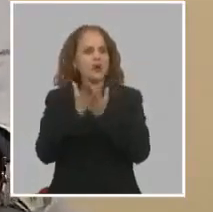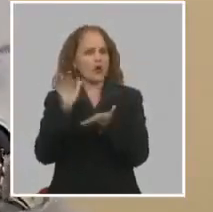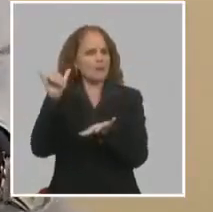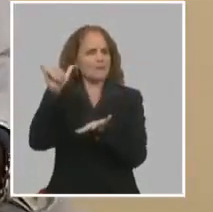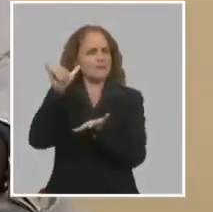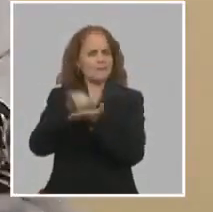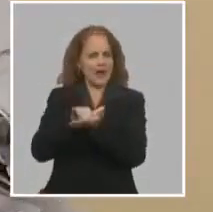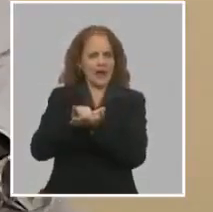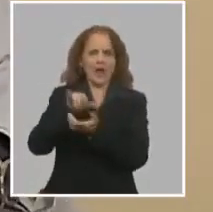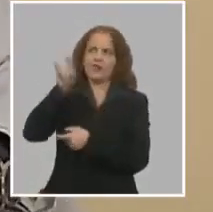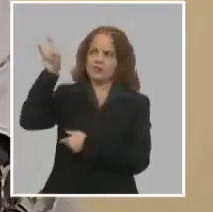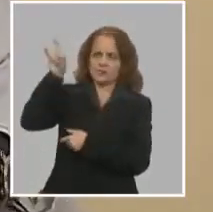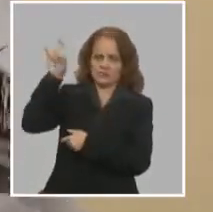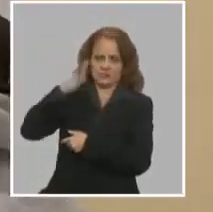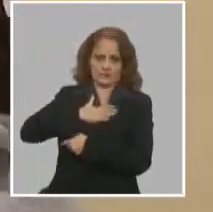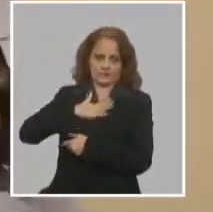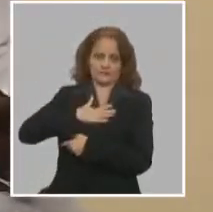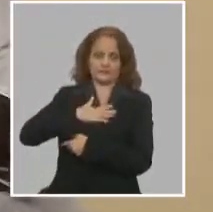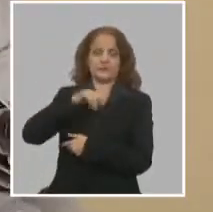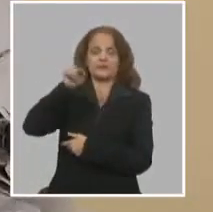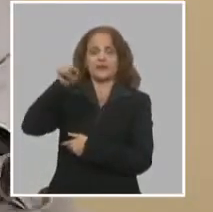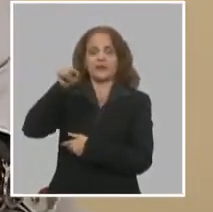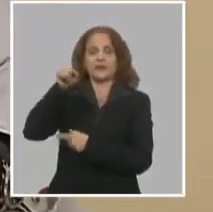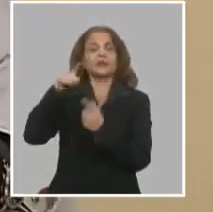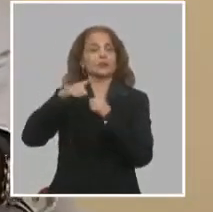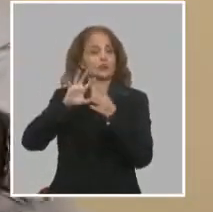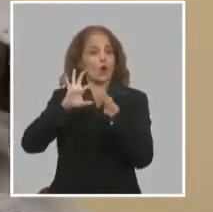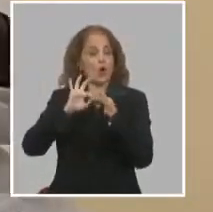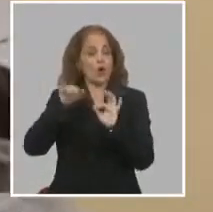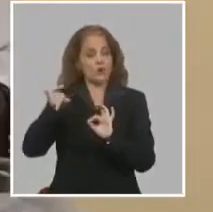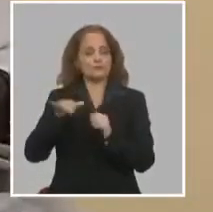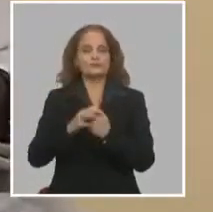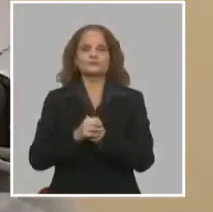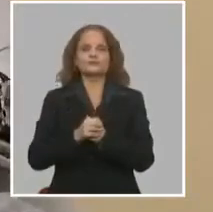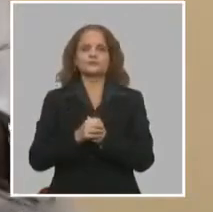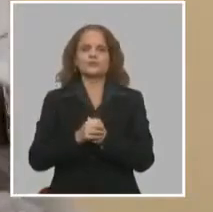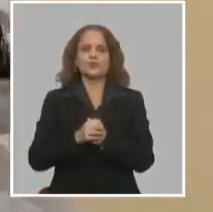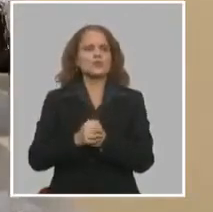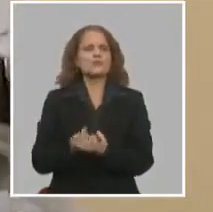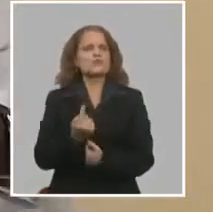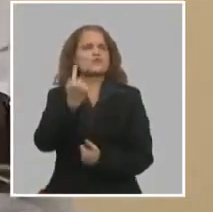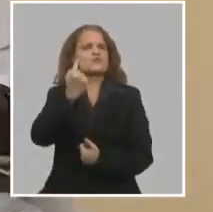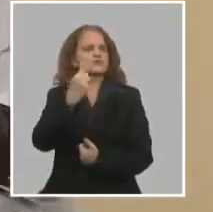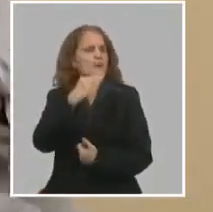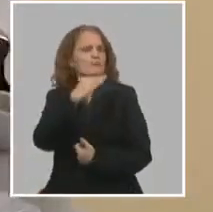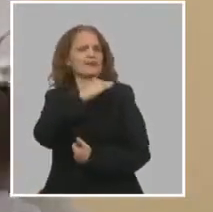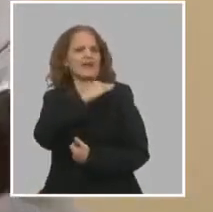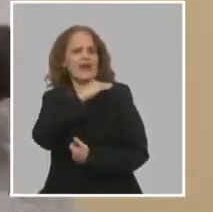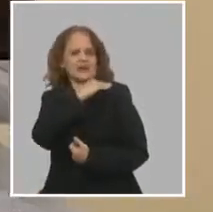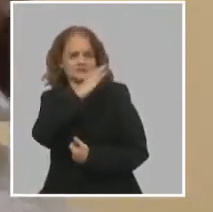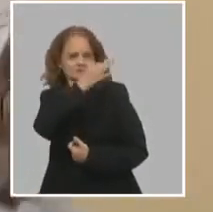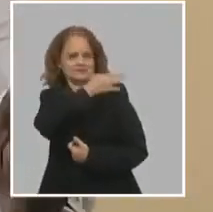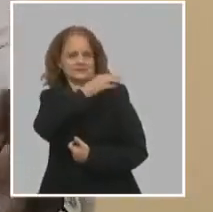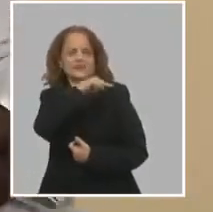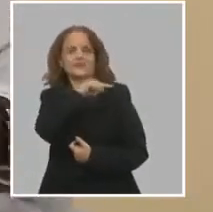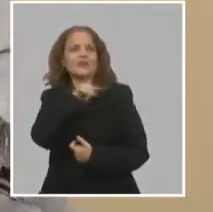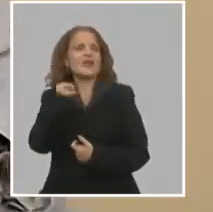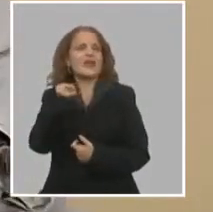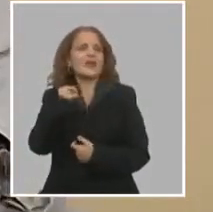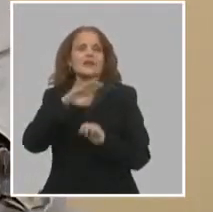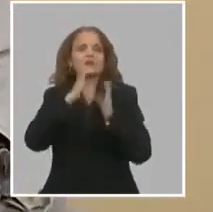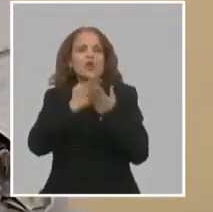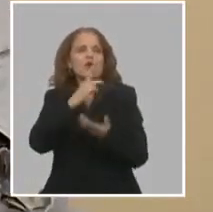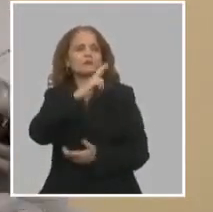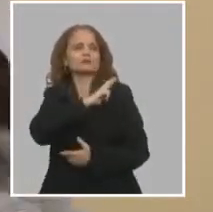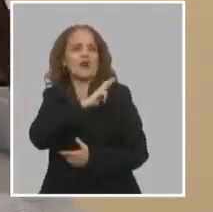Cuba, de Togo, nos estaba esperando un coronel que era el que estaba encargado de la lucha contra la COVID en